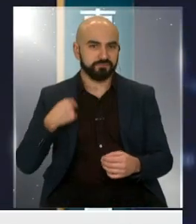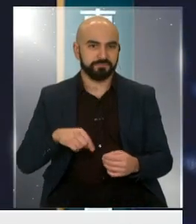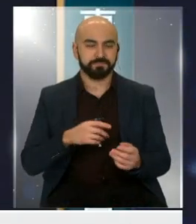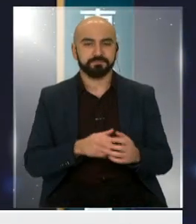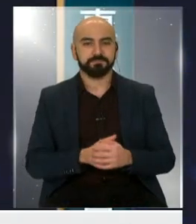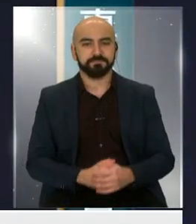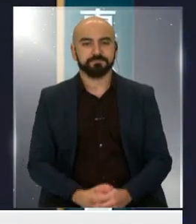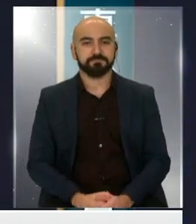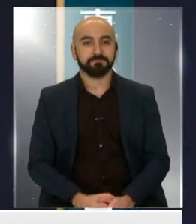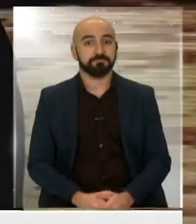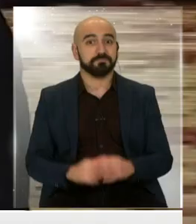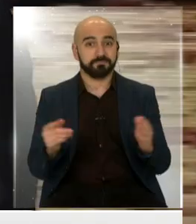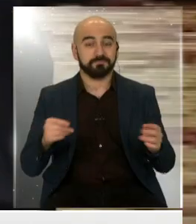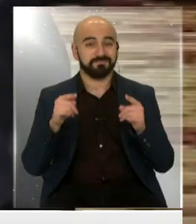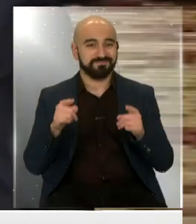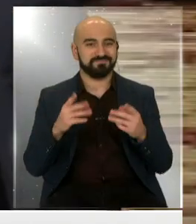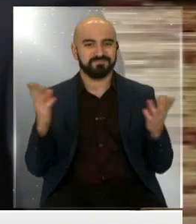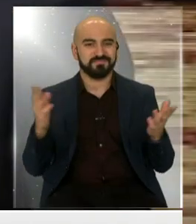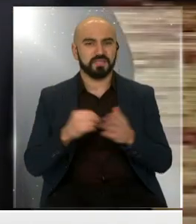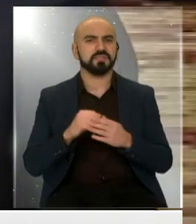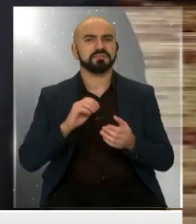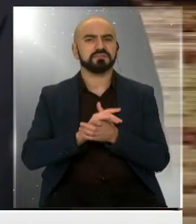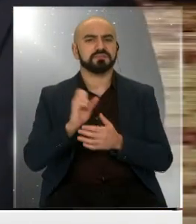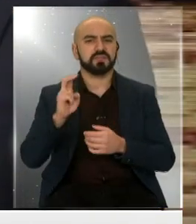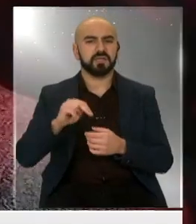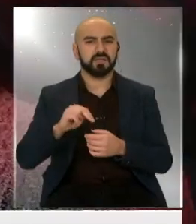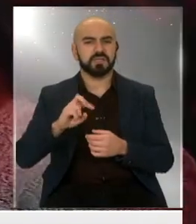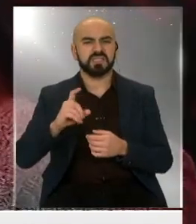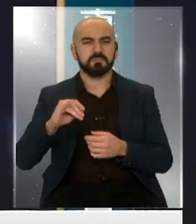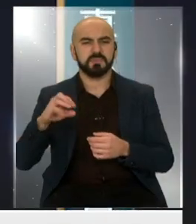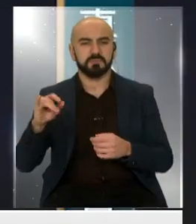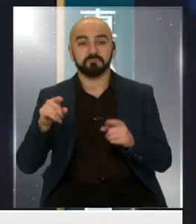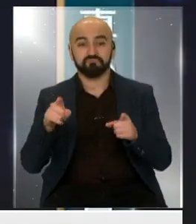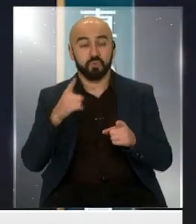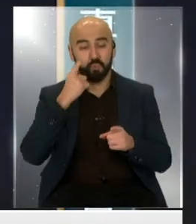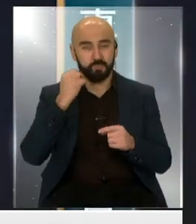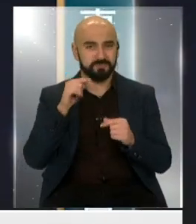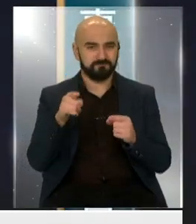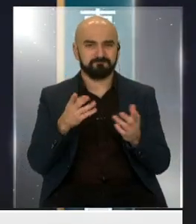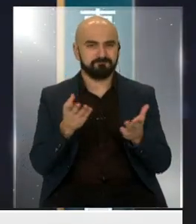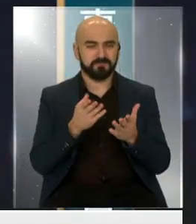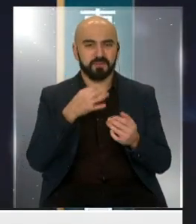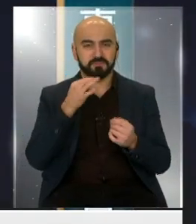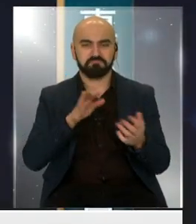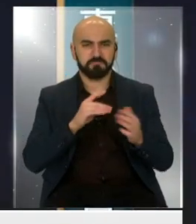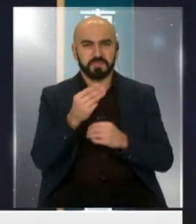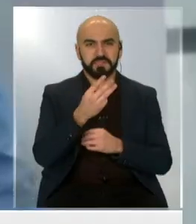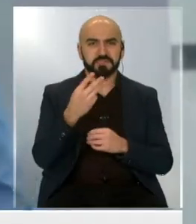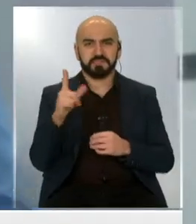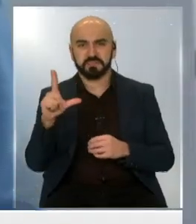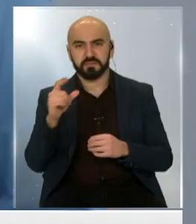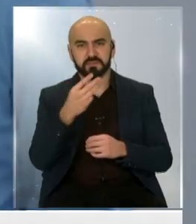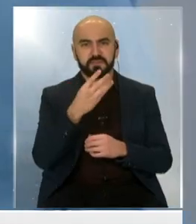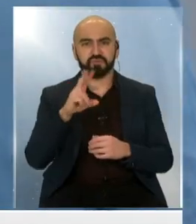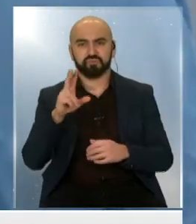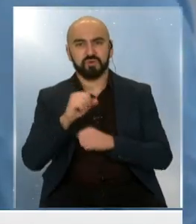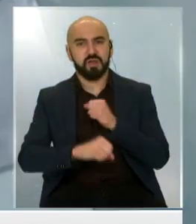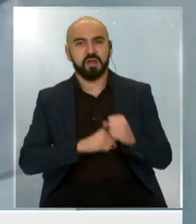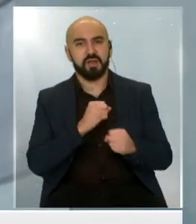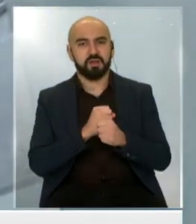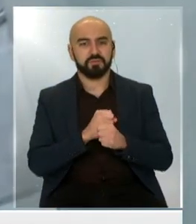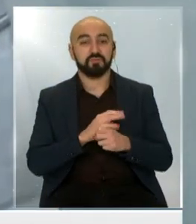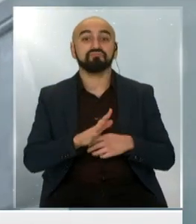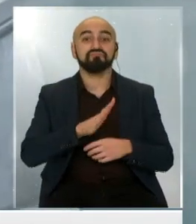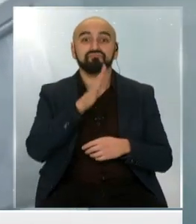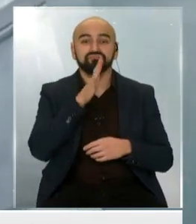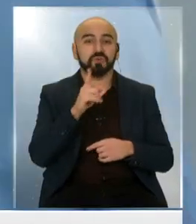Enigmático, esa es la palabra que define a Chang Yiming. De su edad, los registros dicen que oscila entre los 37 y 38 años. No se sabe